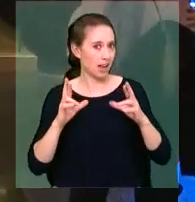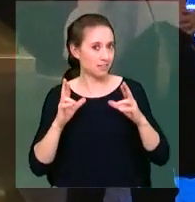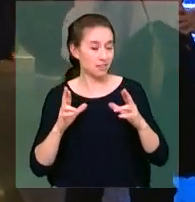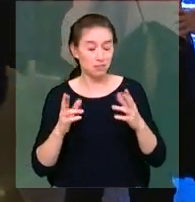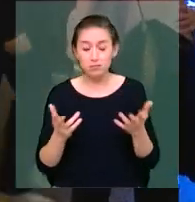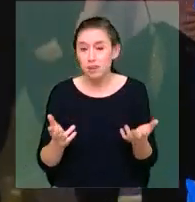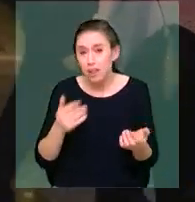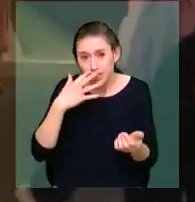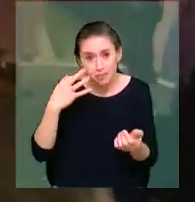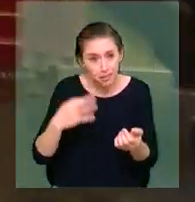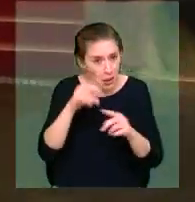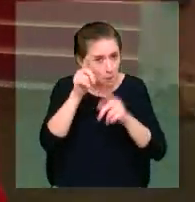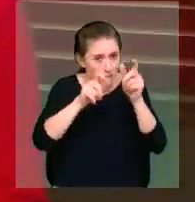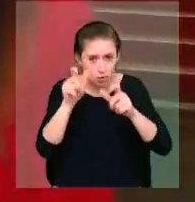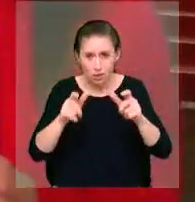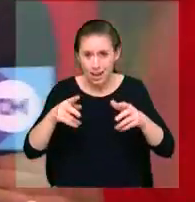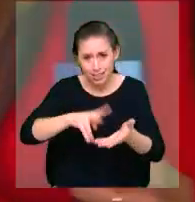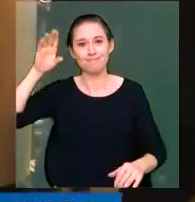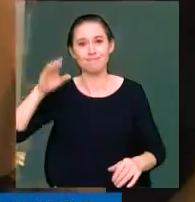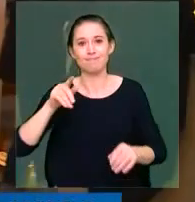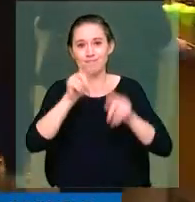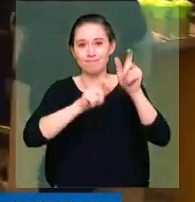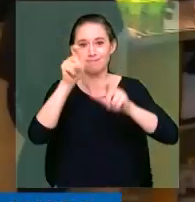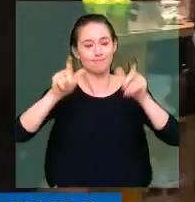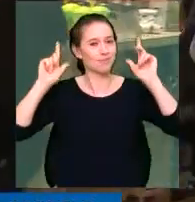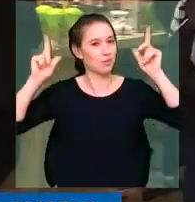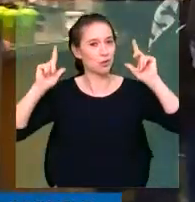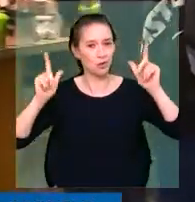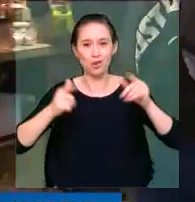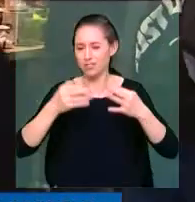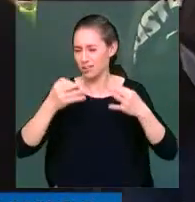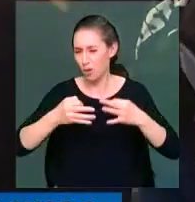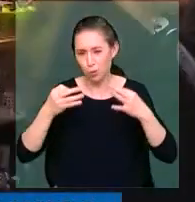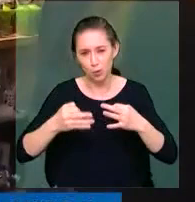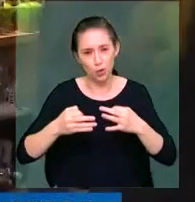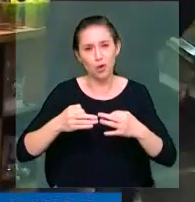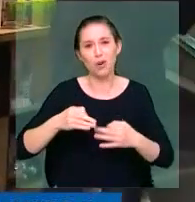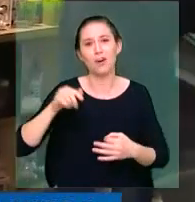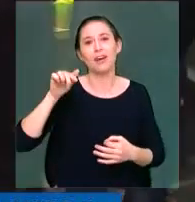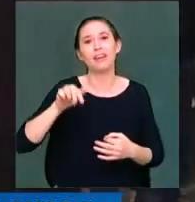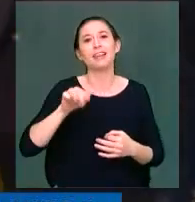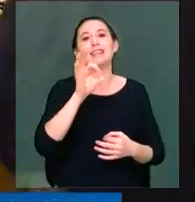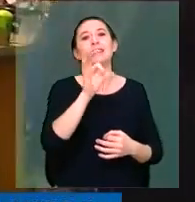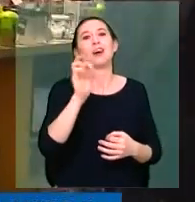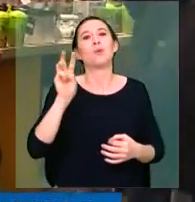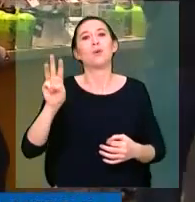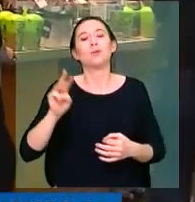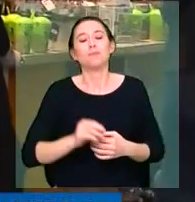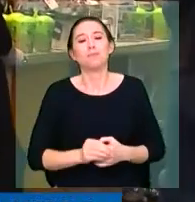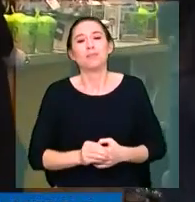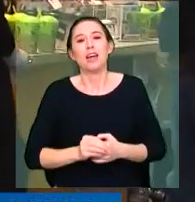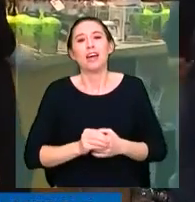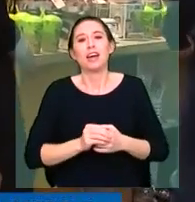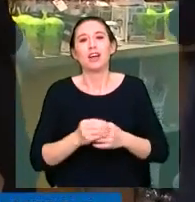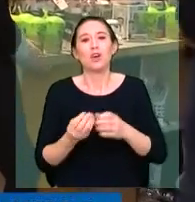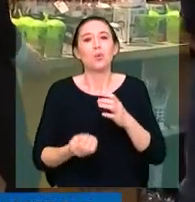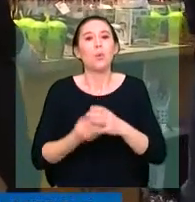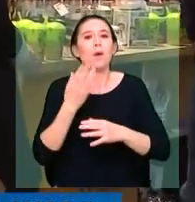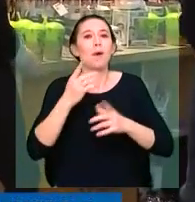la gente aplaudió de pie, pudimos entrar. Evidentemente, de este Star Wars, una nueva